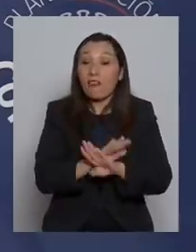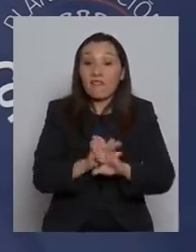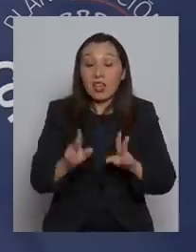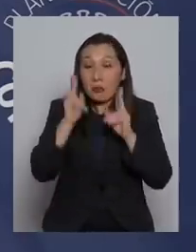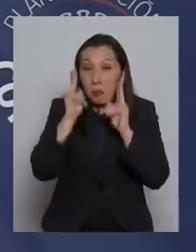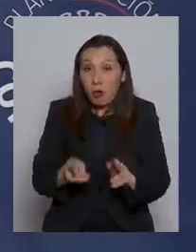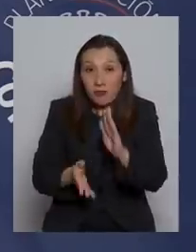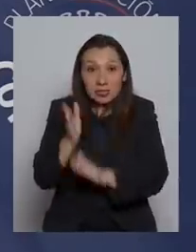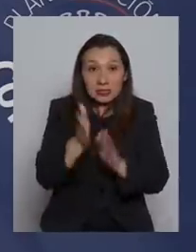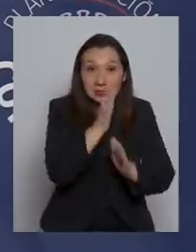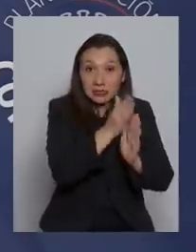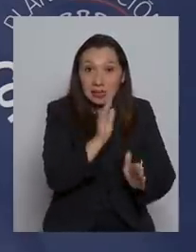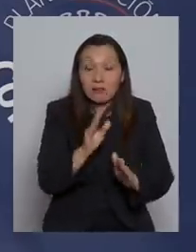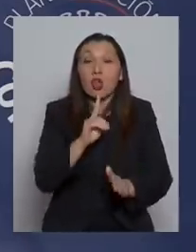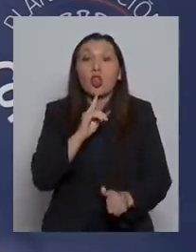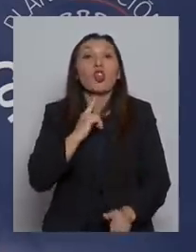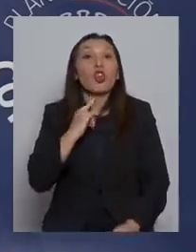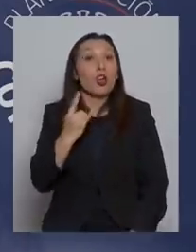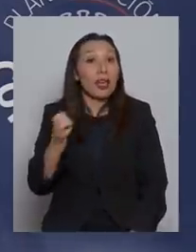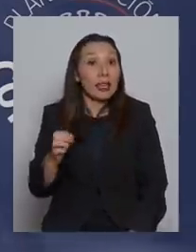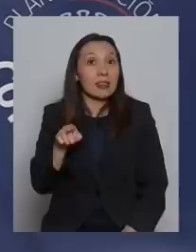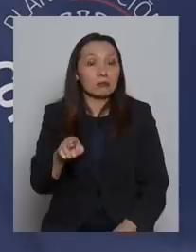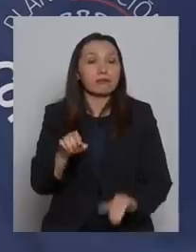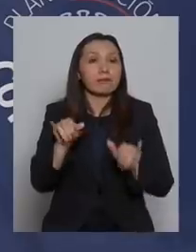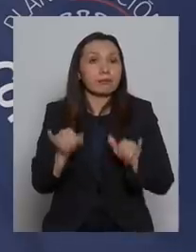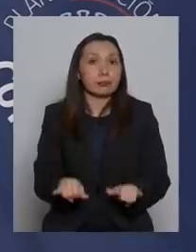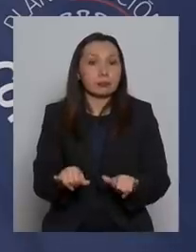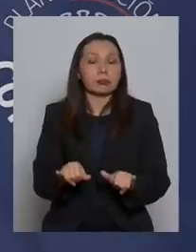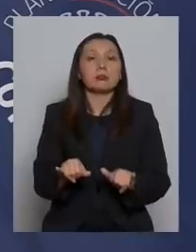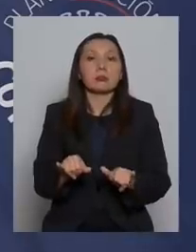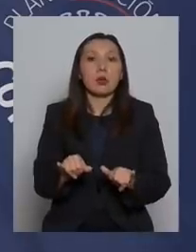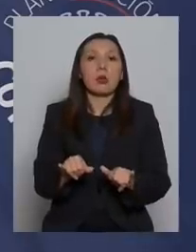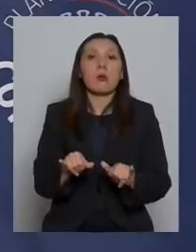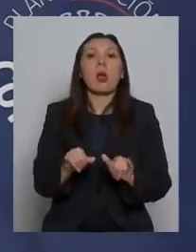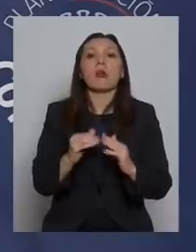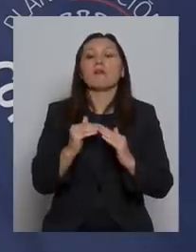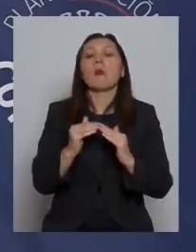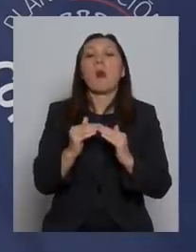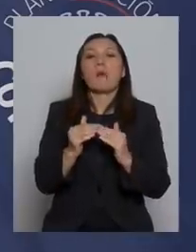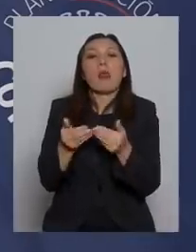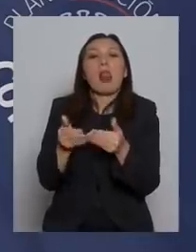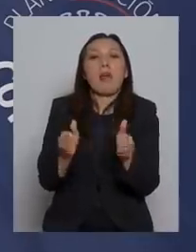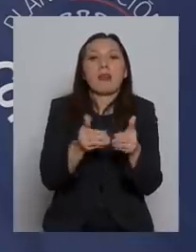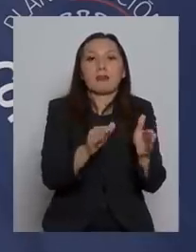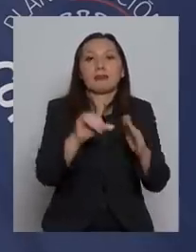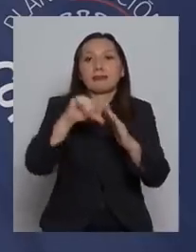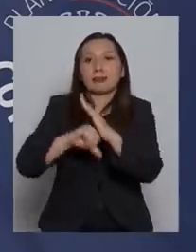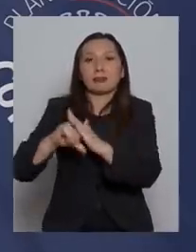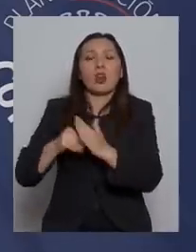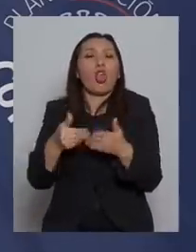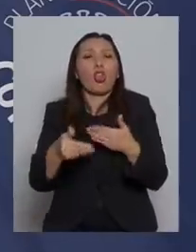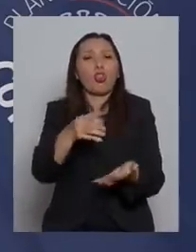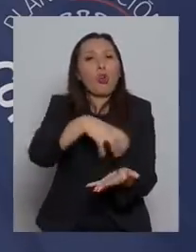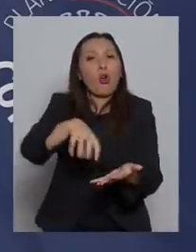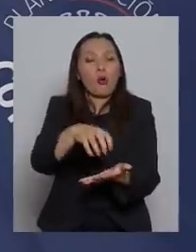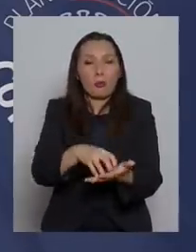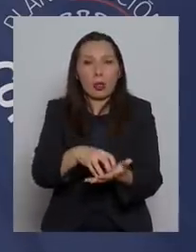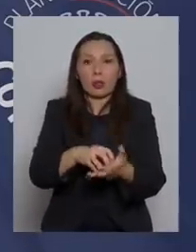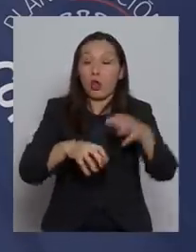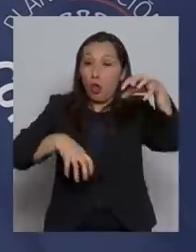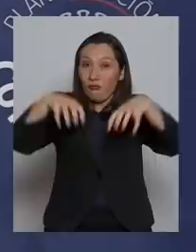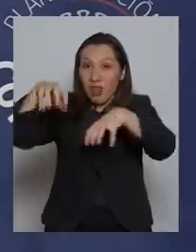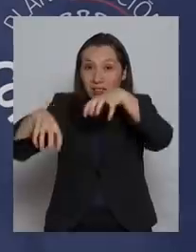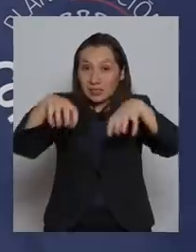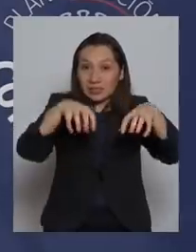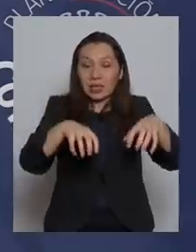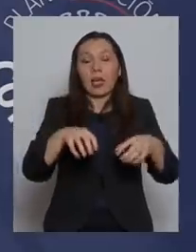toque de queda, van a levantarse las cuarentenas en la comuna de Lo